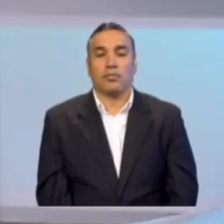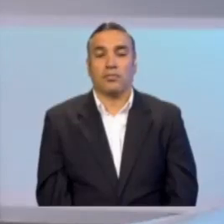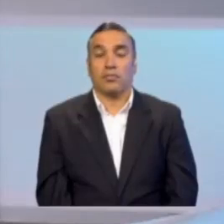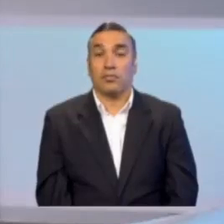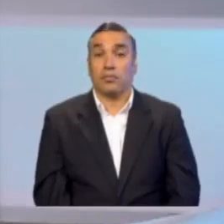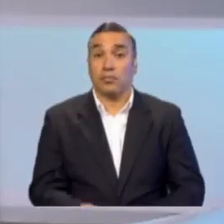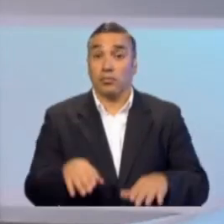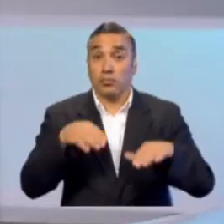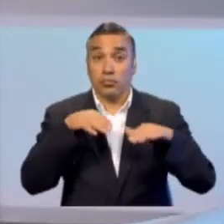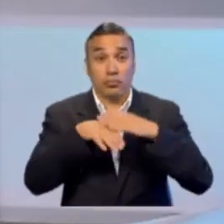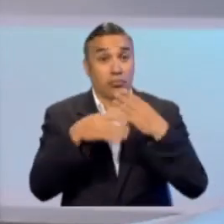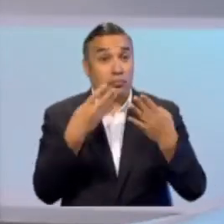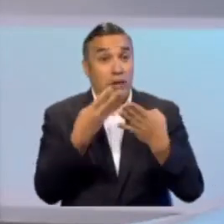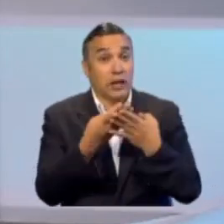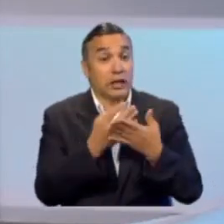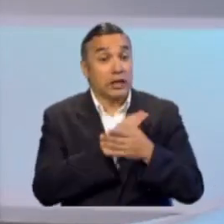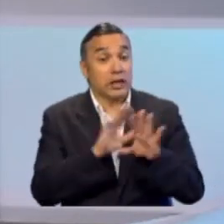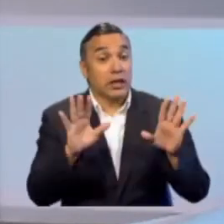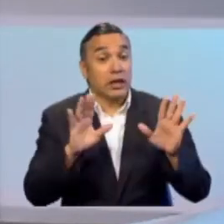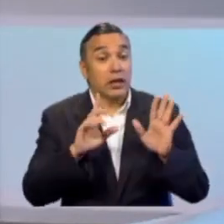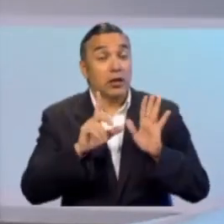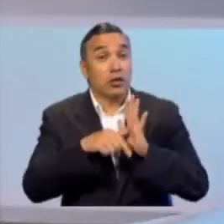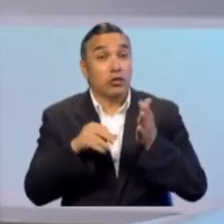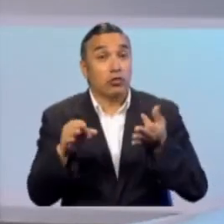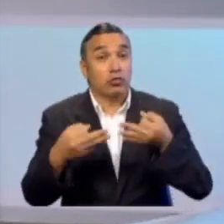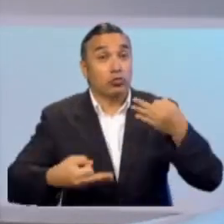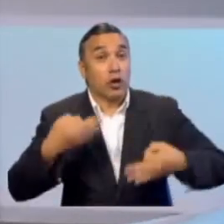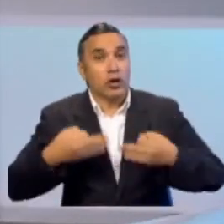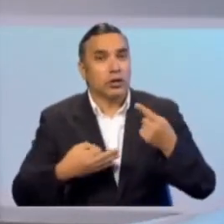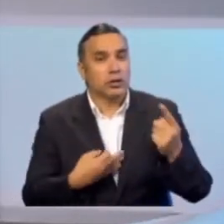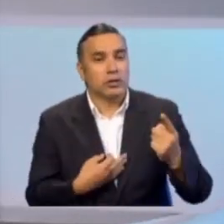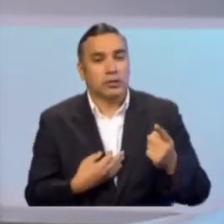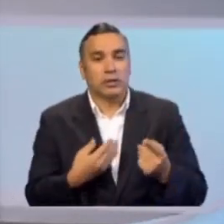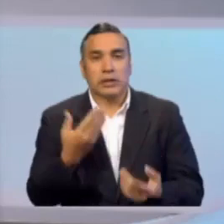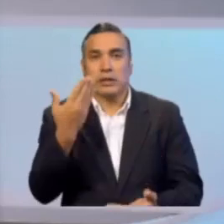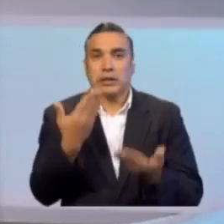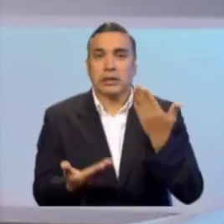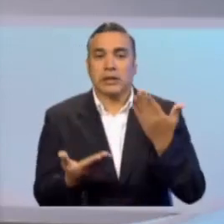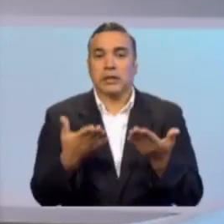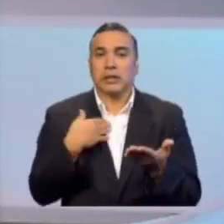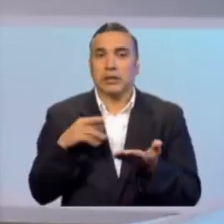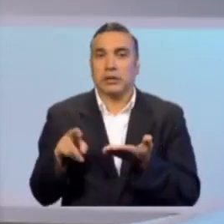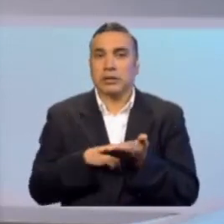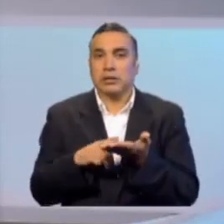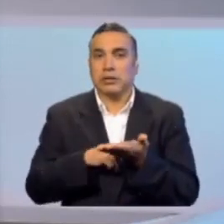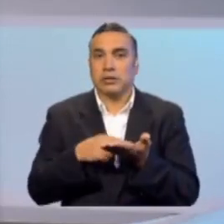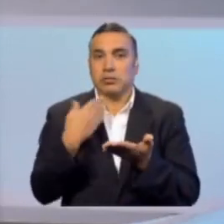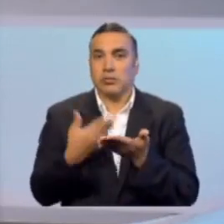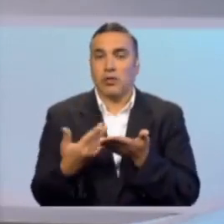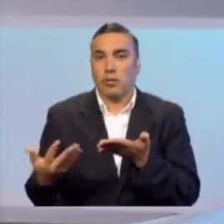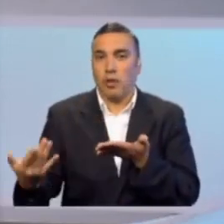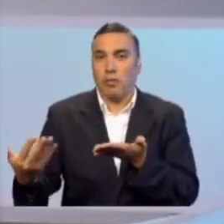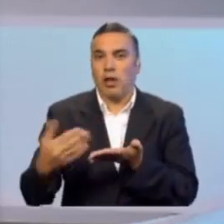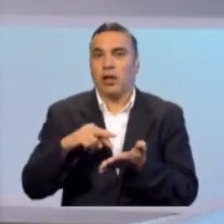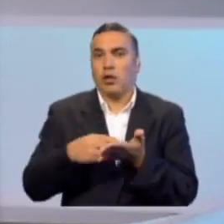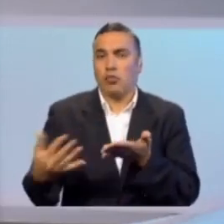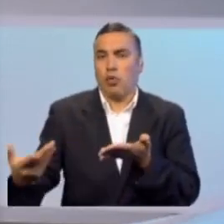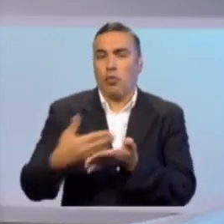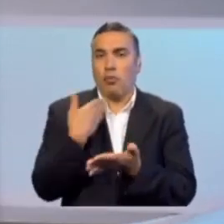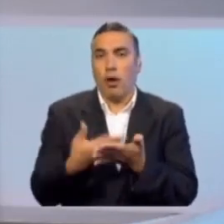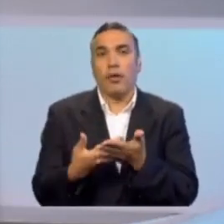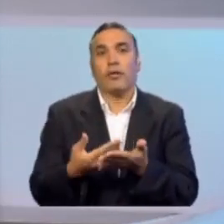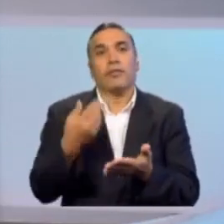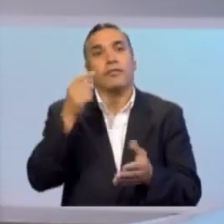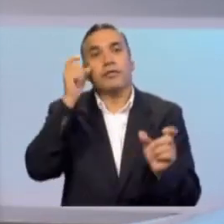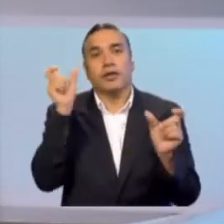quedo guardadito señoras y señores después de la audiencia al parecer se reunieron los elementos de convicción que le sirvieron a la